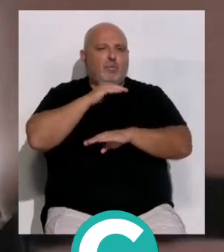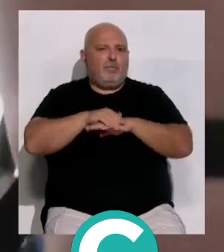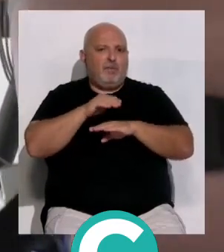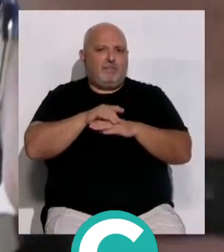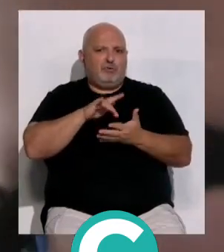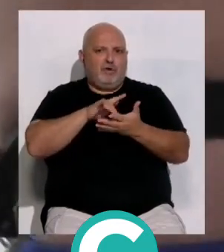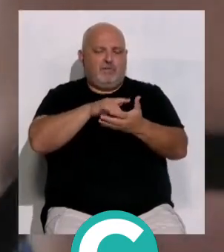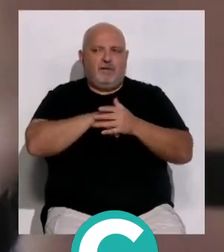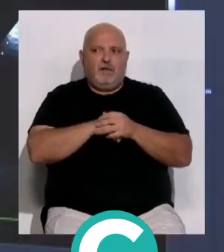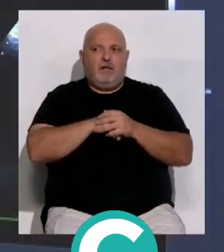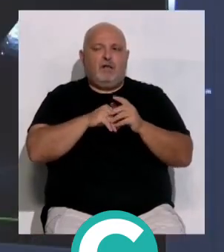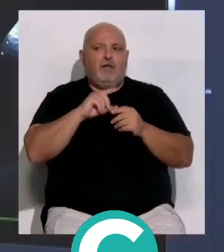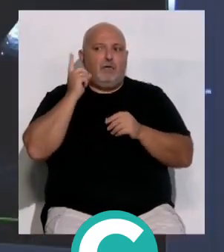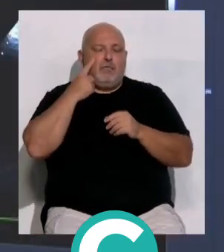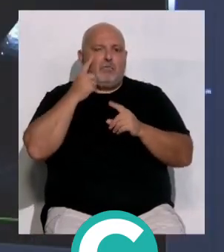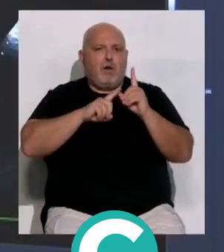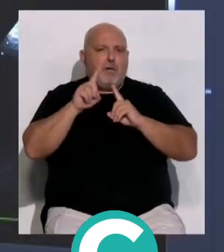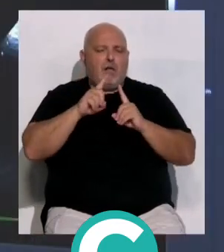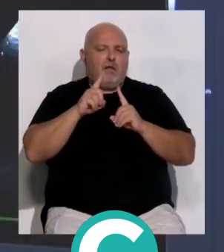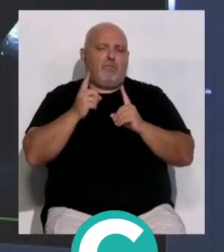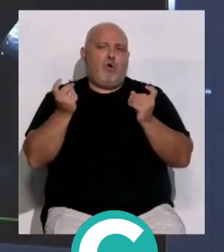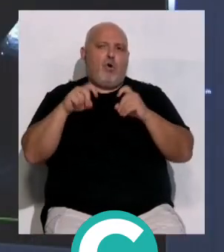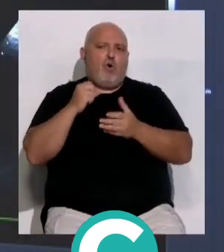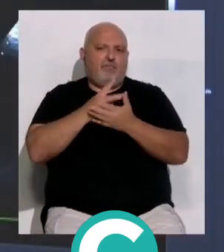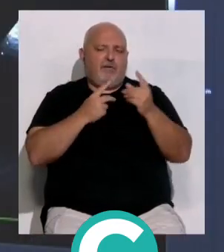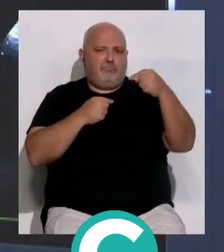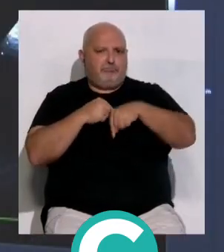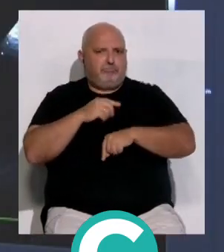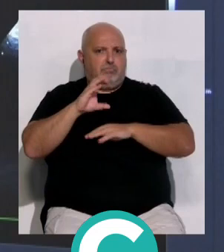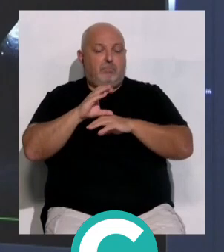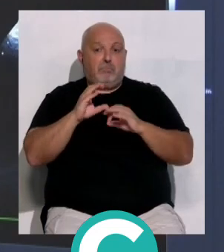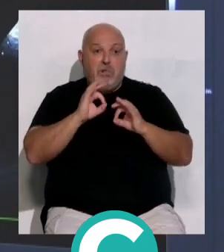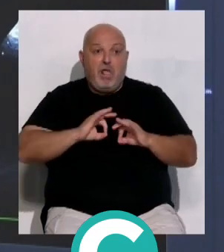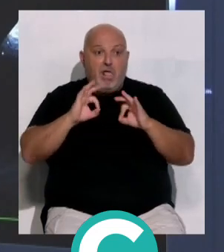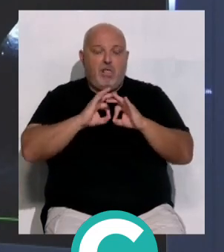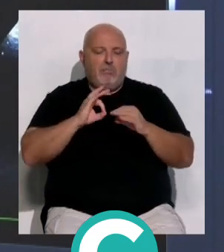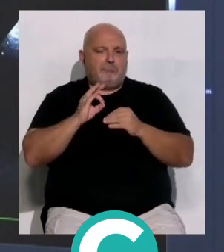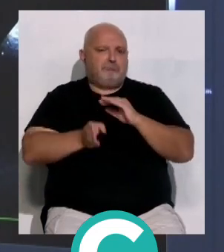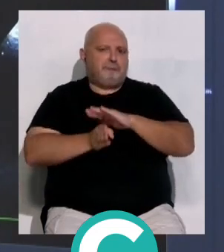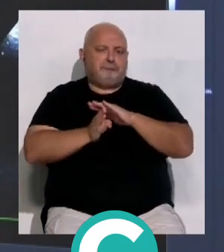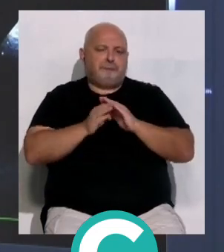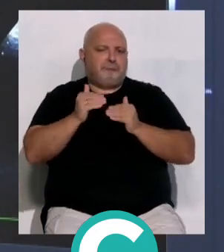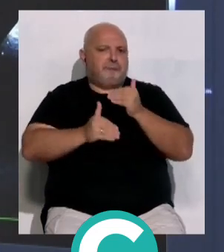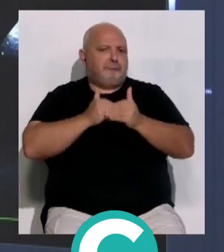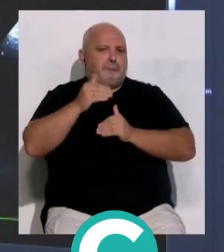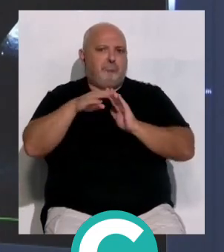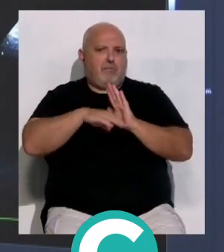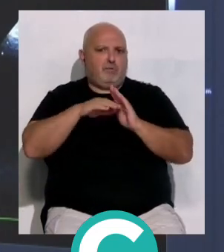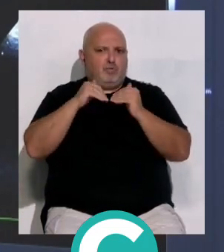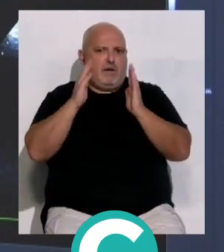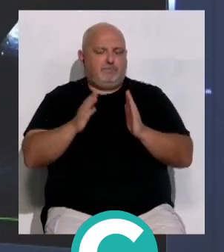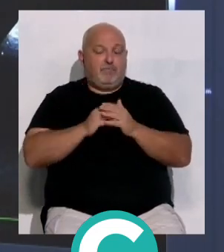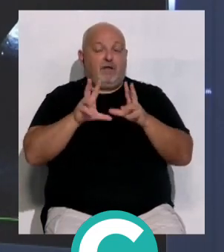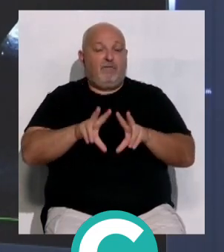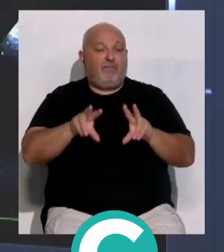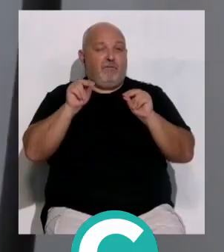está haciendo. ¿Que detectamos alguna anomalía? No lo citamos presencial. ¿Que no? Pues el paciente sigue con el programa supervisado. Y cuando